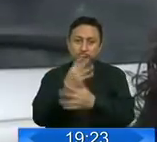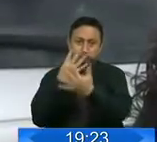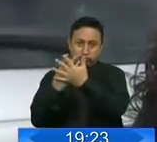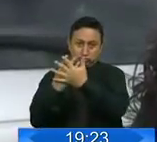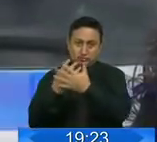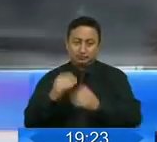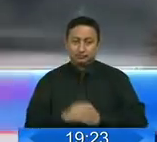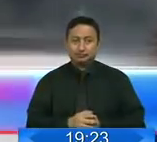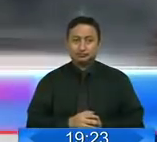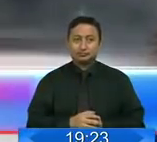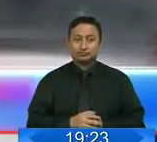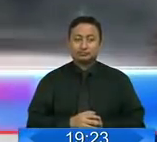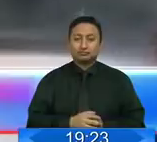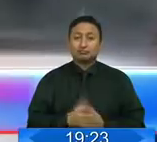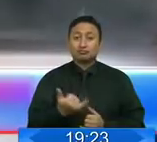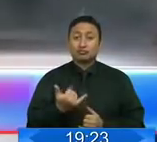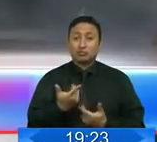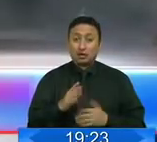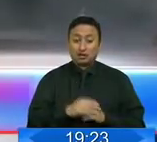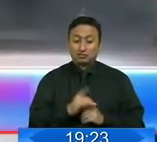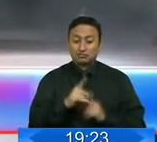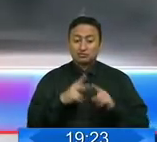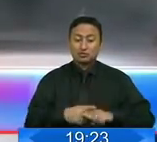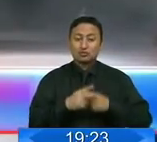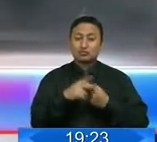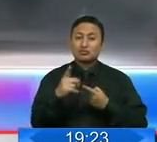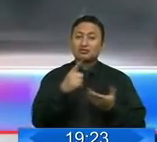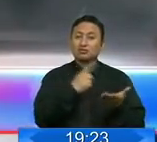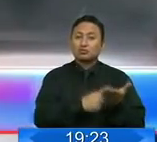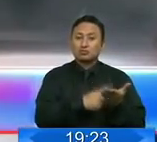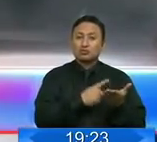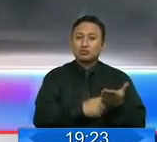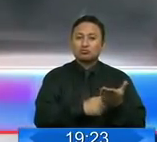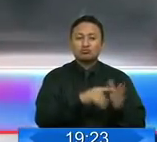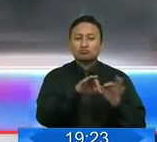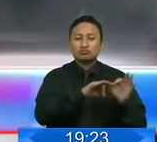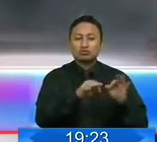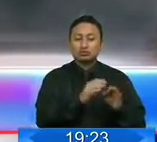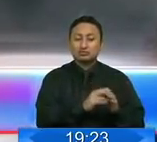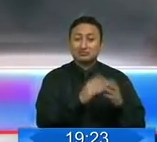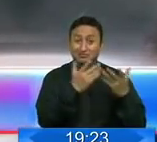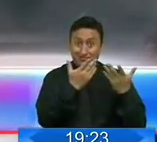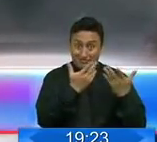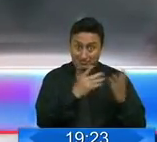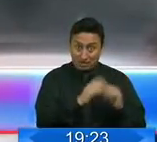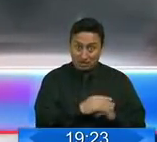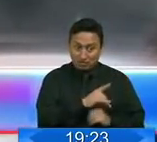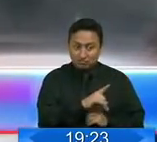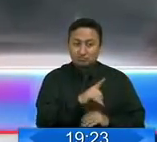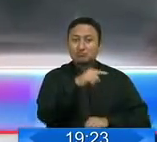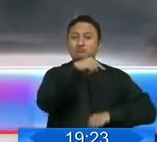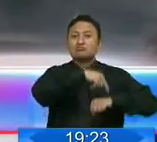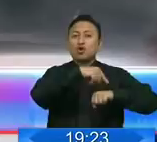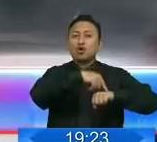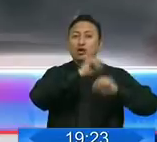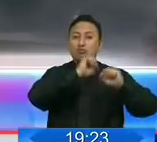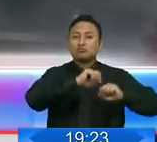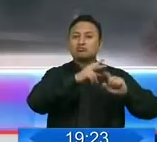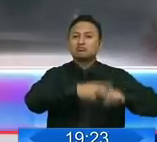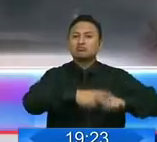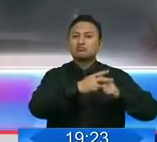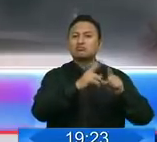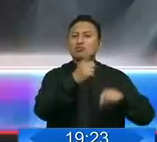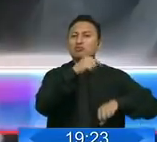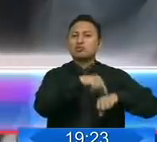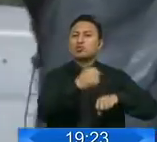detenida, por lo cual se va a desarrollar la audiencia de flagrancia una vez que se fije hora para que se lleve a efecto esta